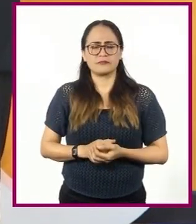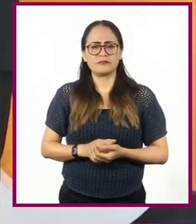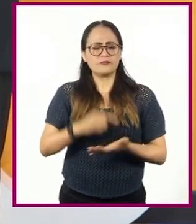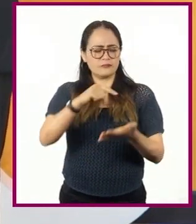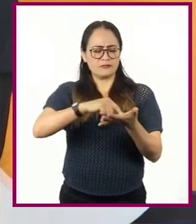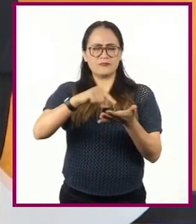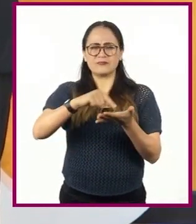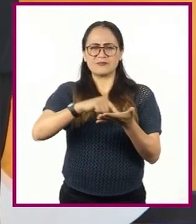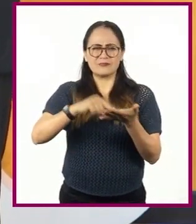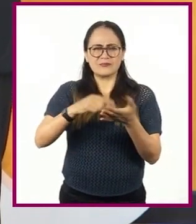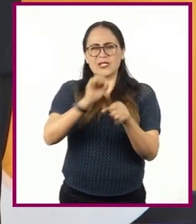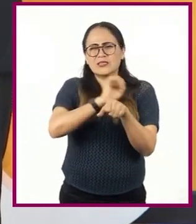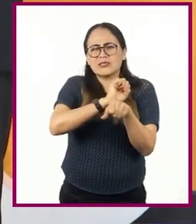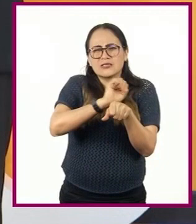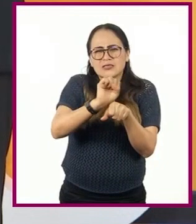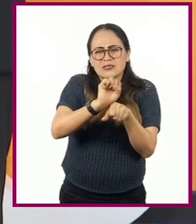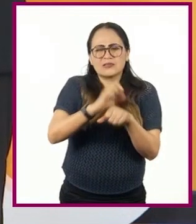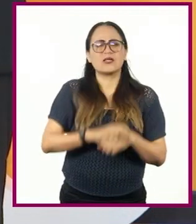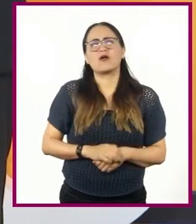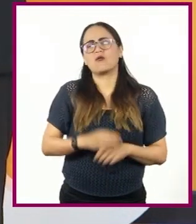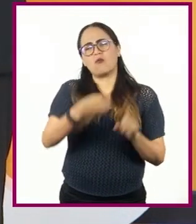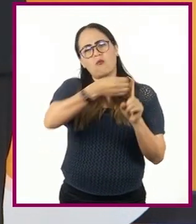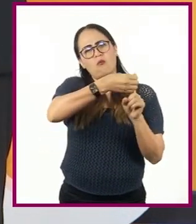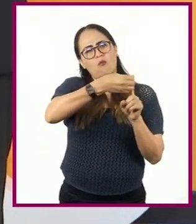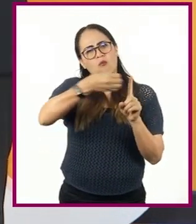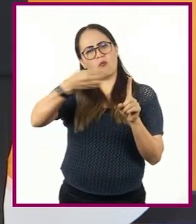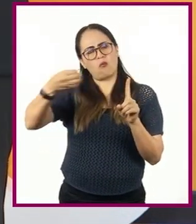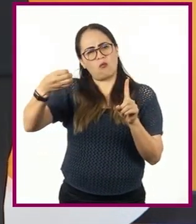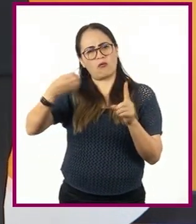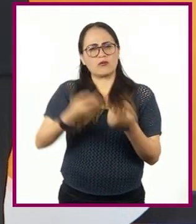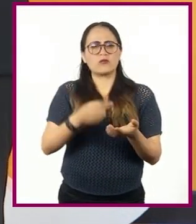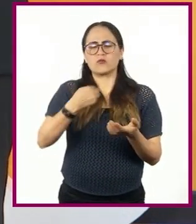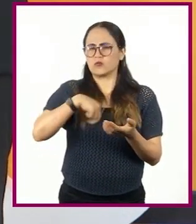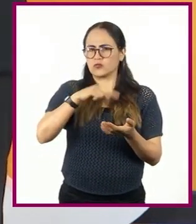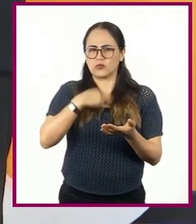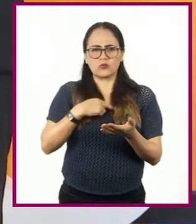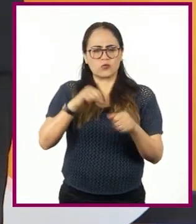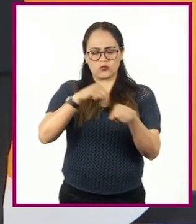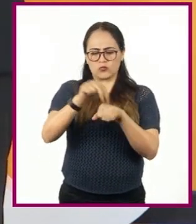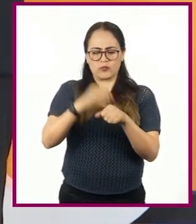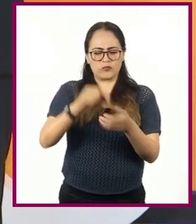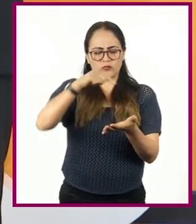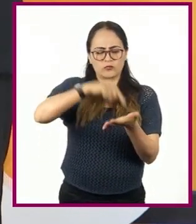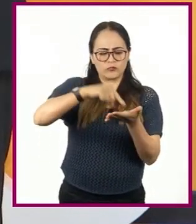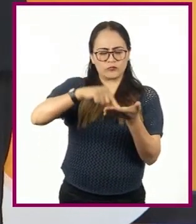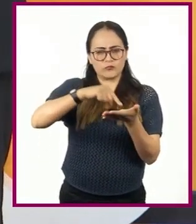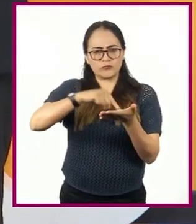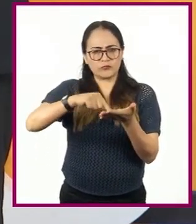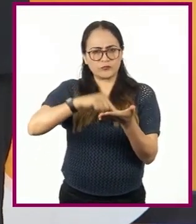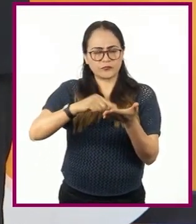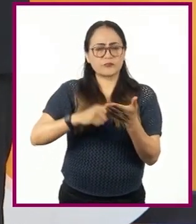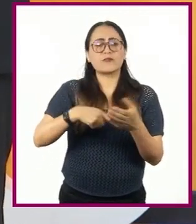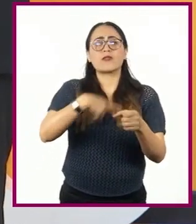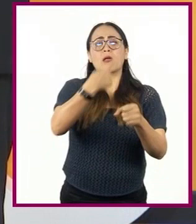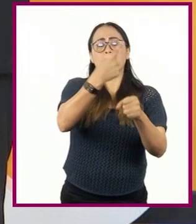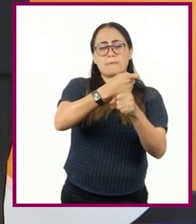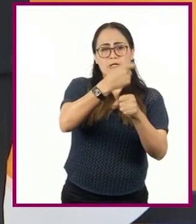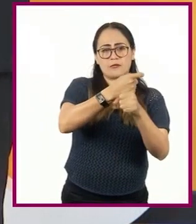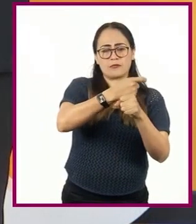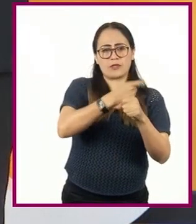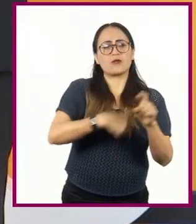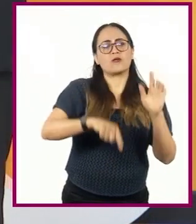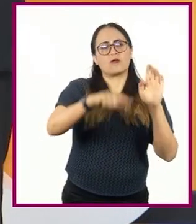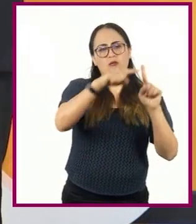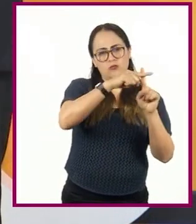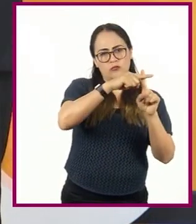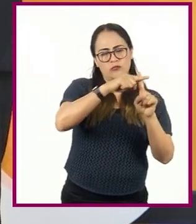sencilla realiza las operaciones en el orden que ingresamos los datos. En este caso, primero se resuelve la adición